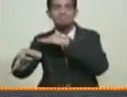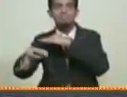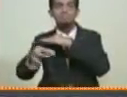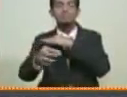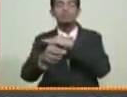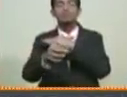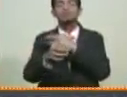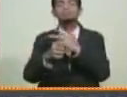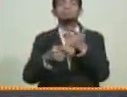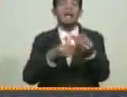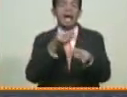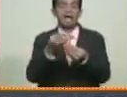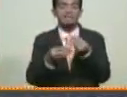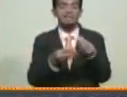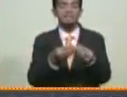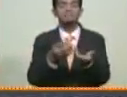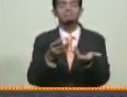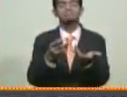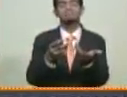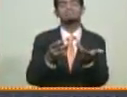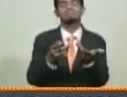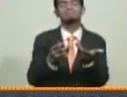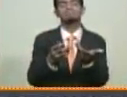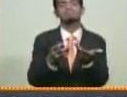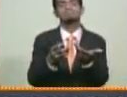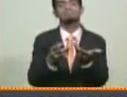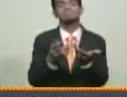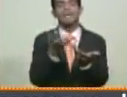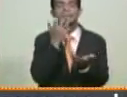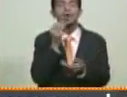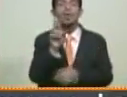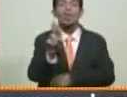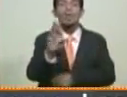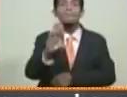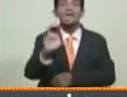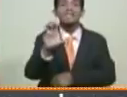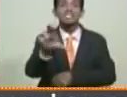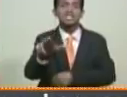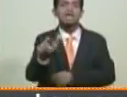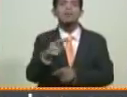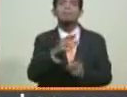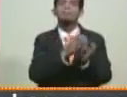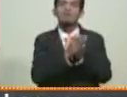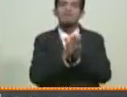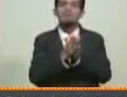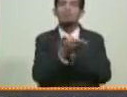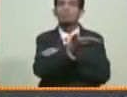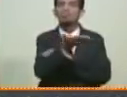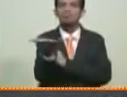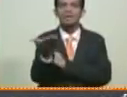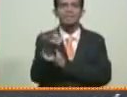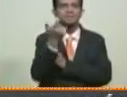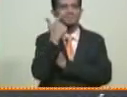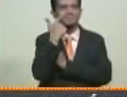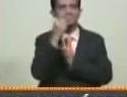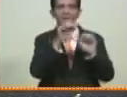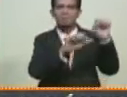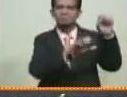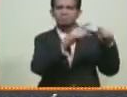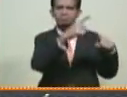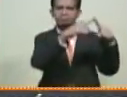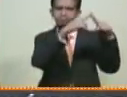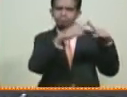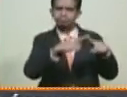hagamos parroquias, CLP y VCH, hagamos un balance de qué ocurrió en cada uno